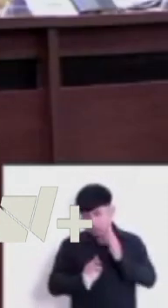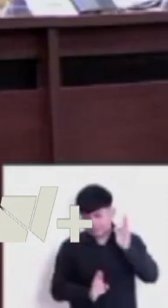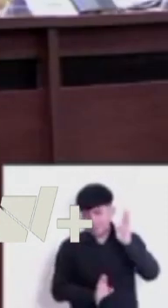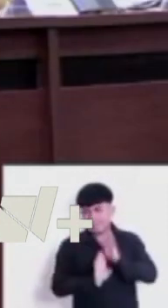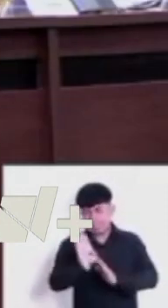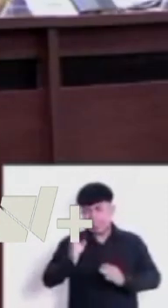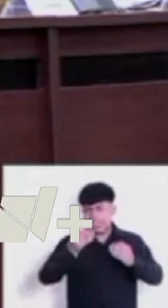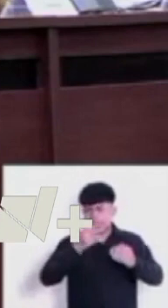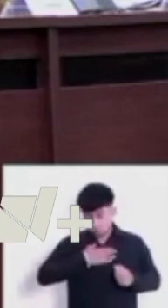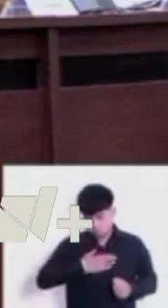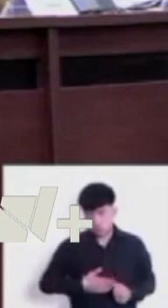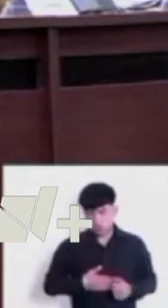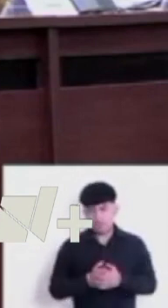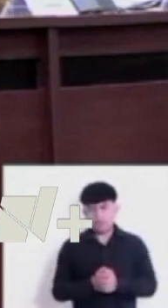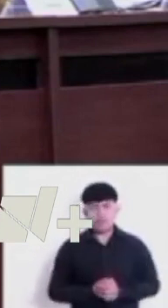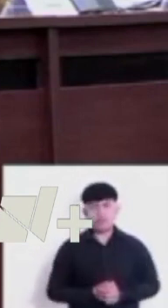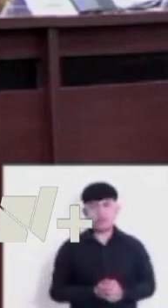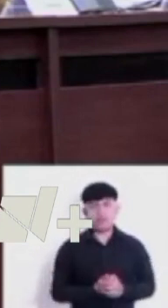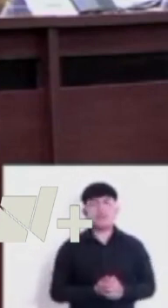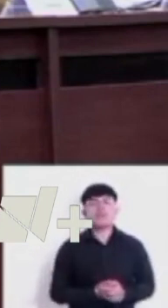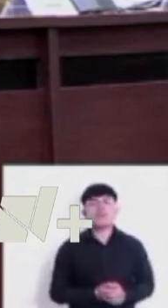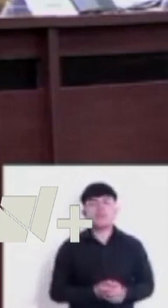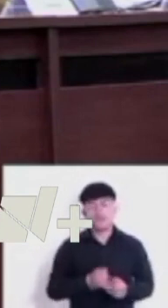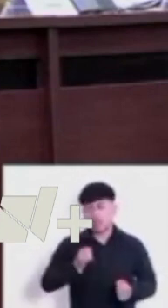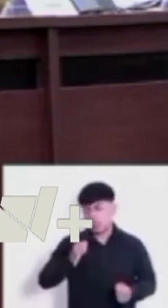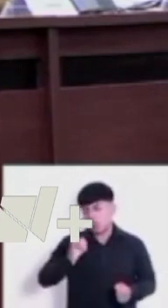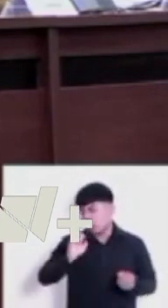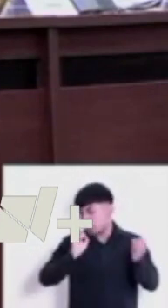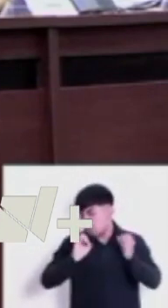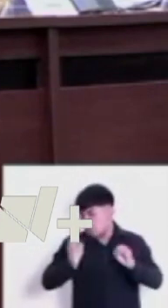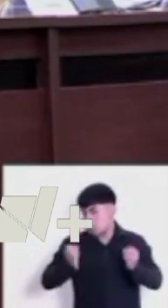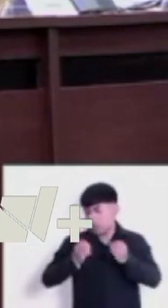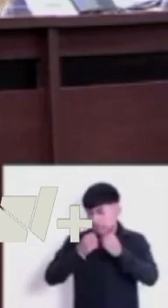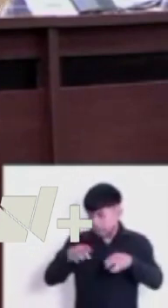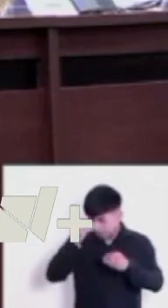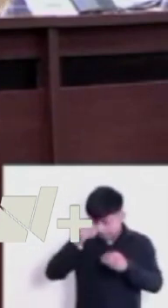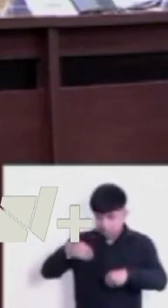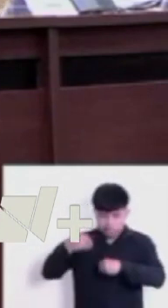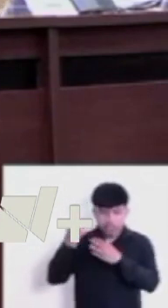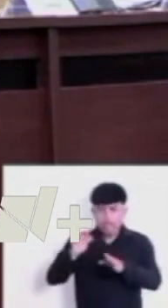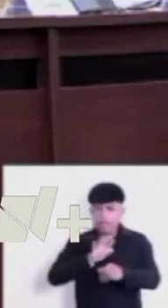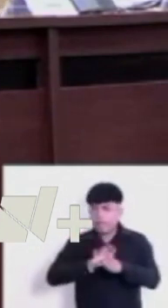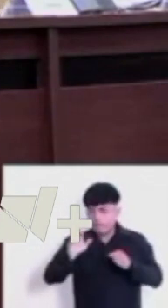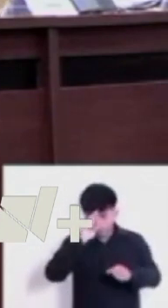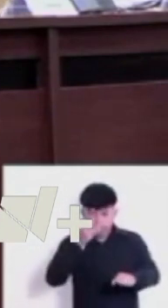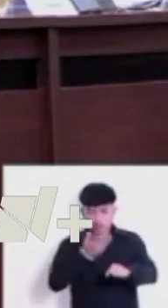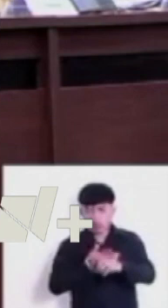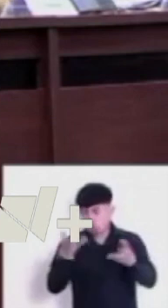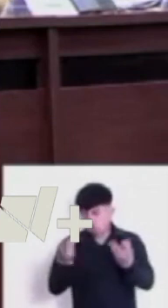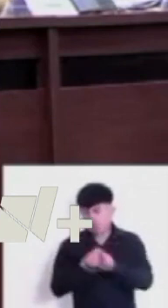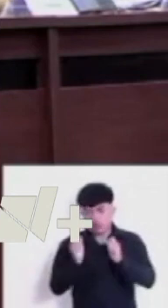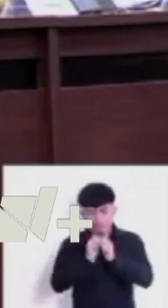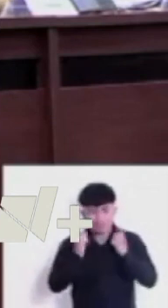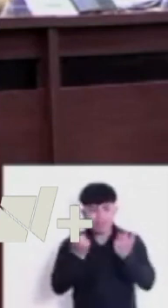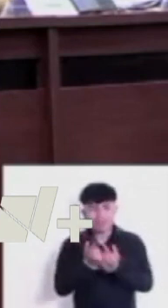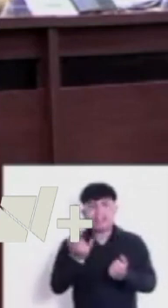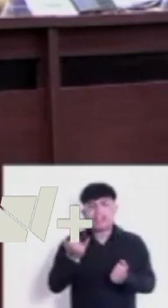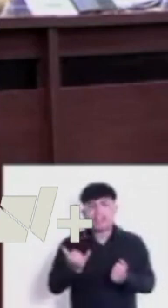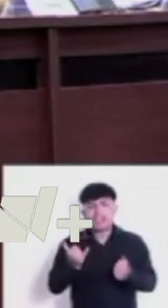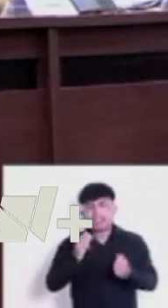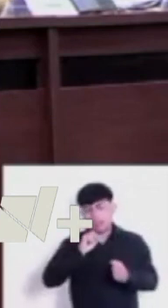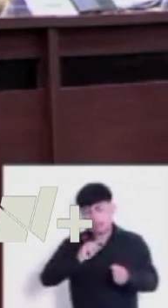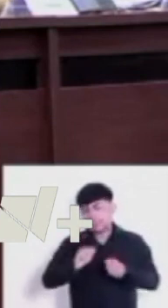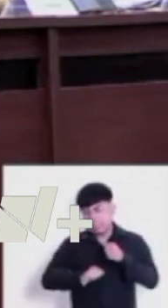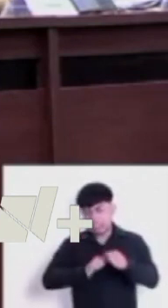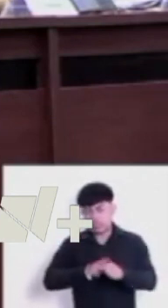impulsar la economía en las comunidades indígenas durante la comparecencia del funcionario Estatal como